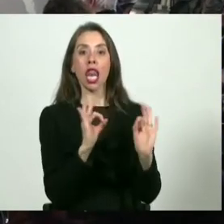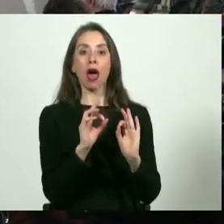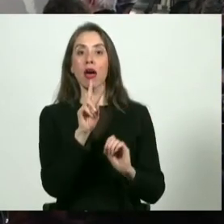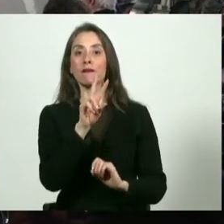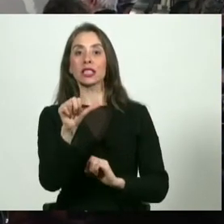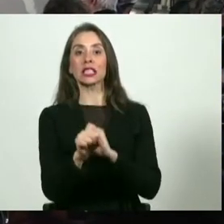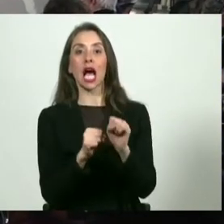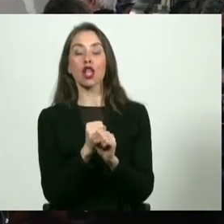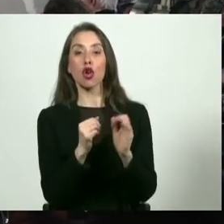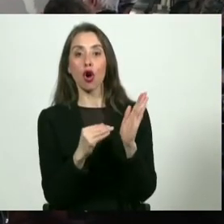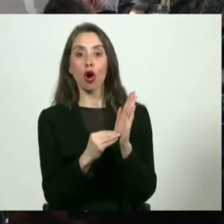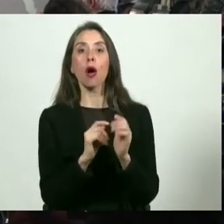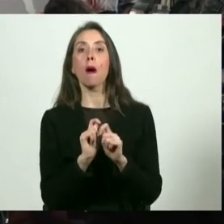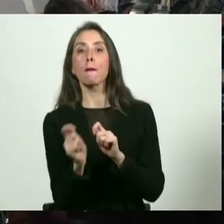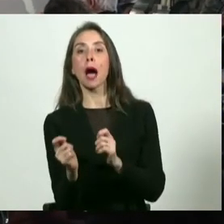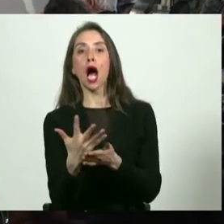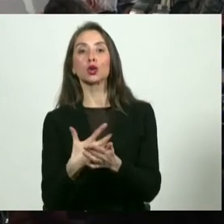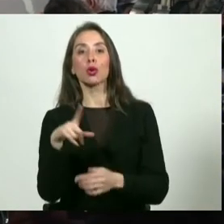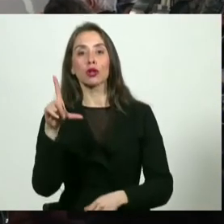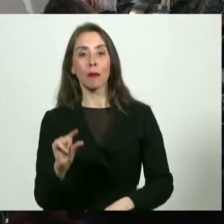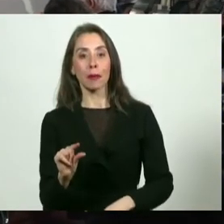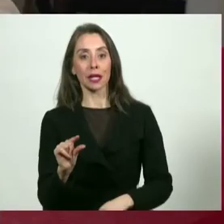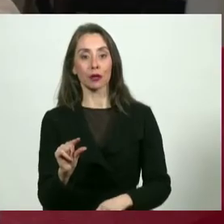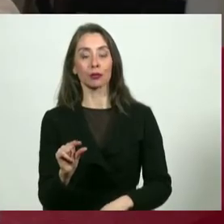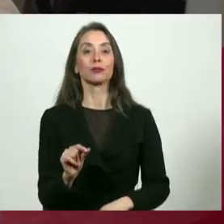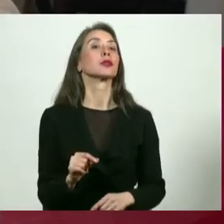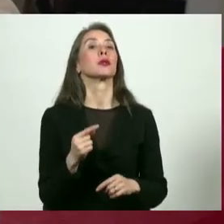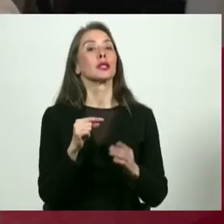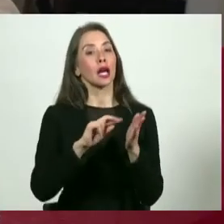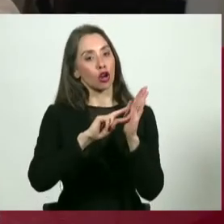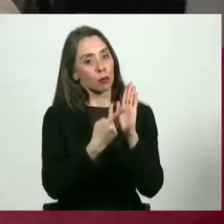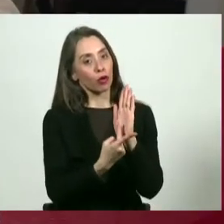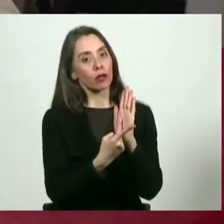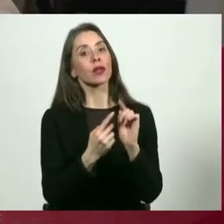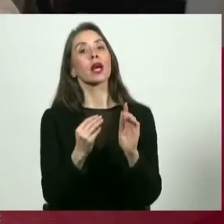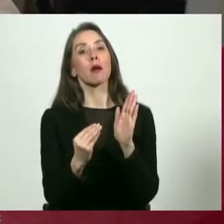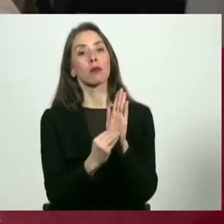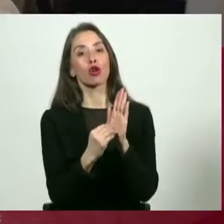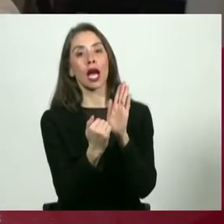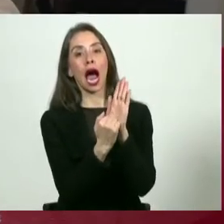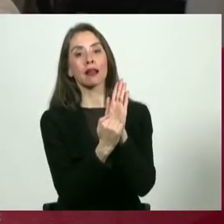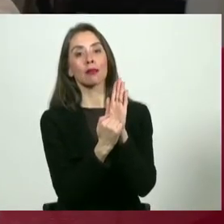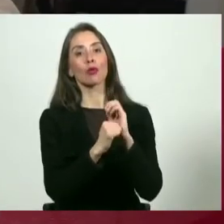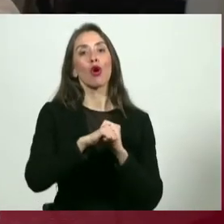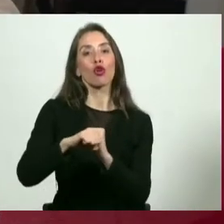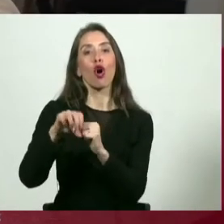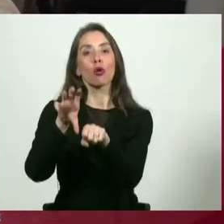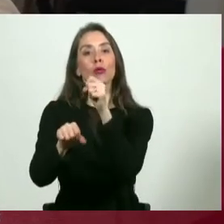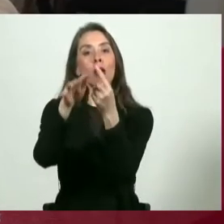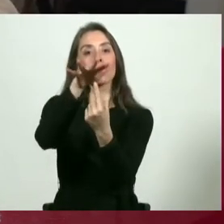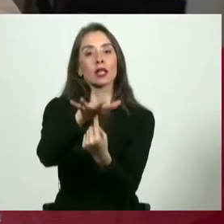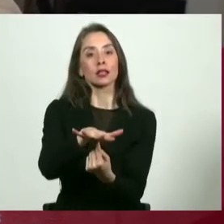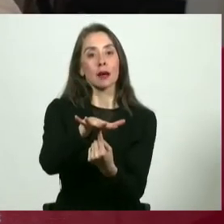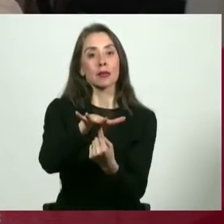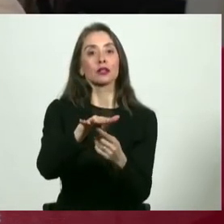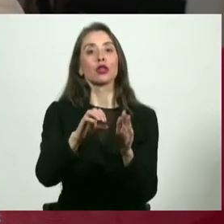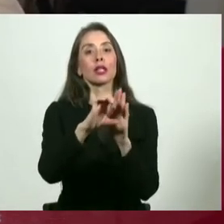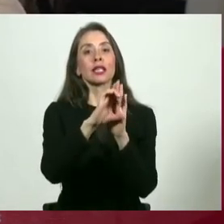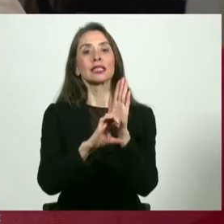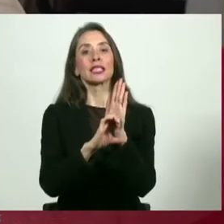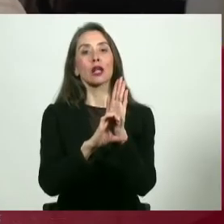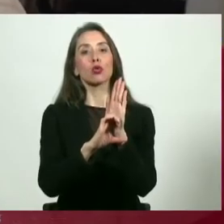que establecía la posibilidad de pagar un sueldo mínimo, un sueldo menor al mínimo convenido entre